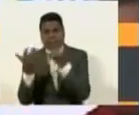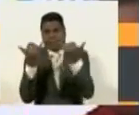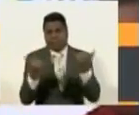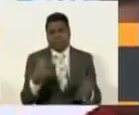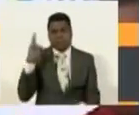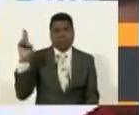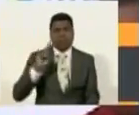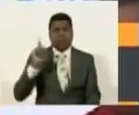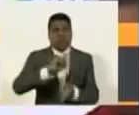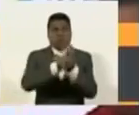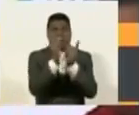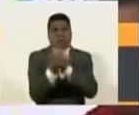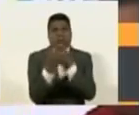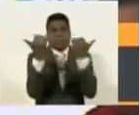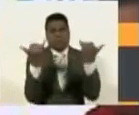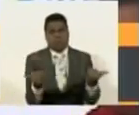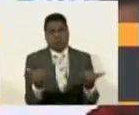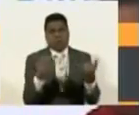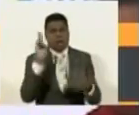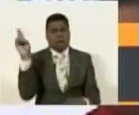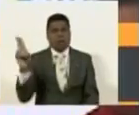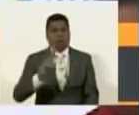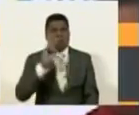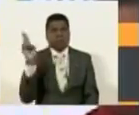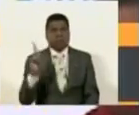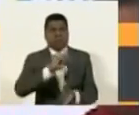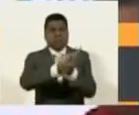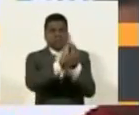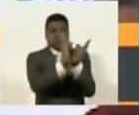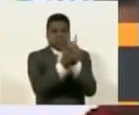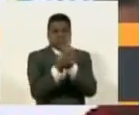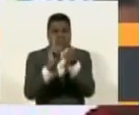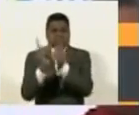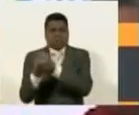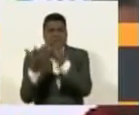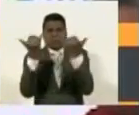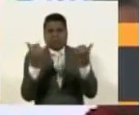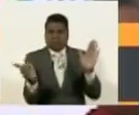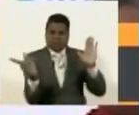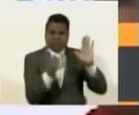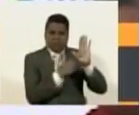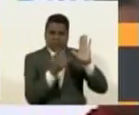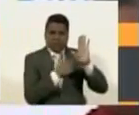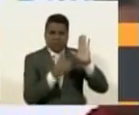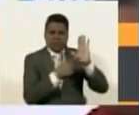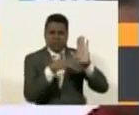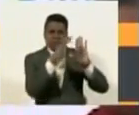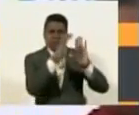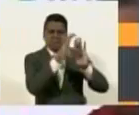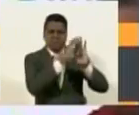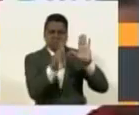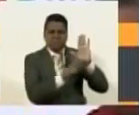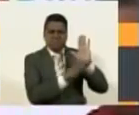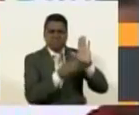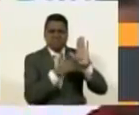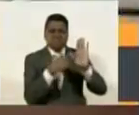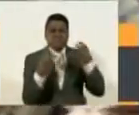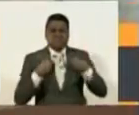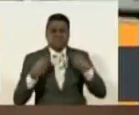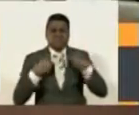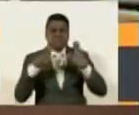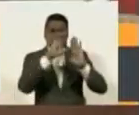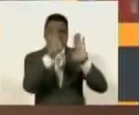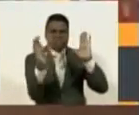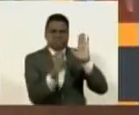la reforma. Ahora estamos utilizando la constituyente que está aquí, para darle vida a la Constitución. Quien diga que